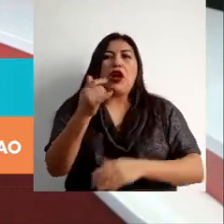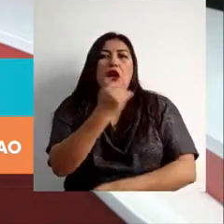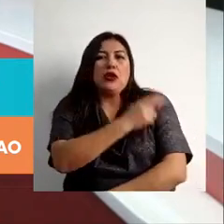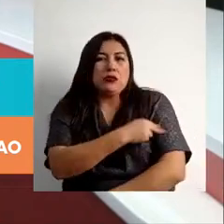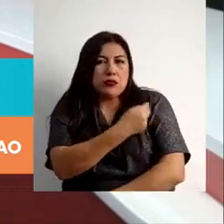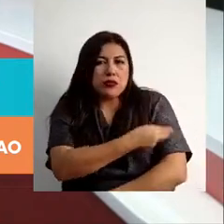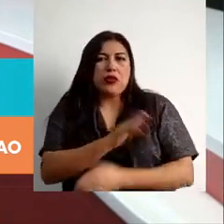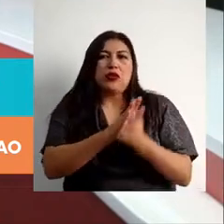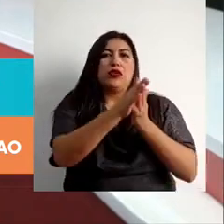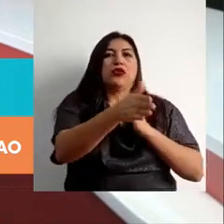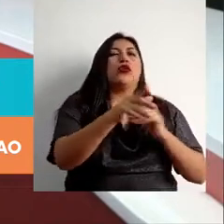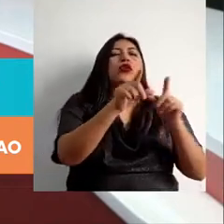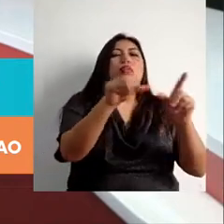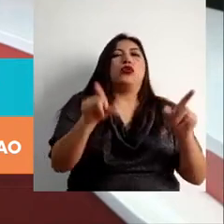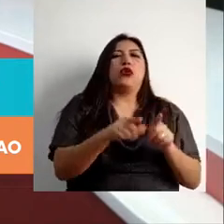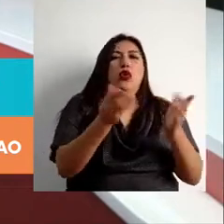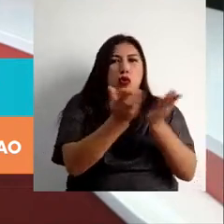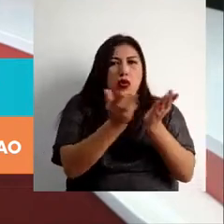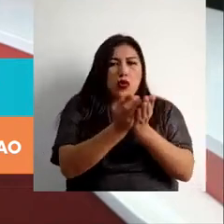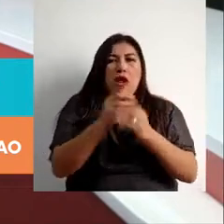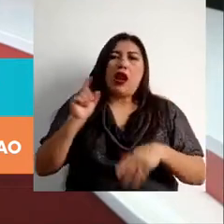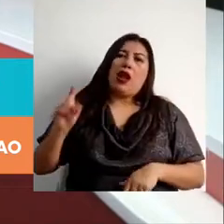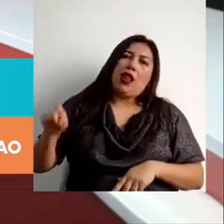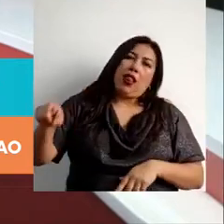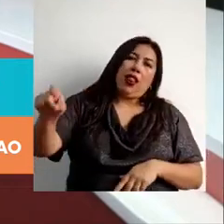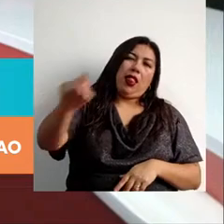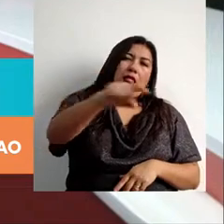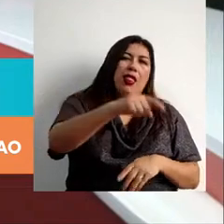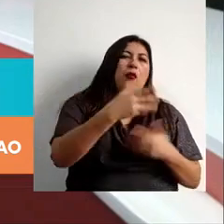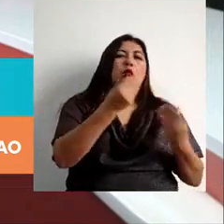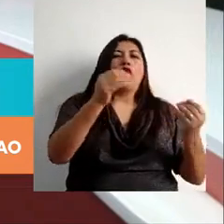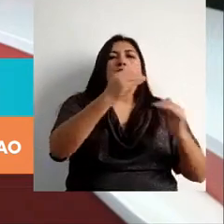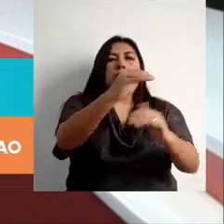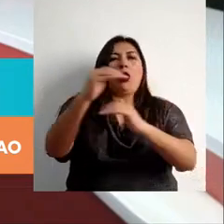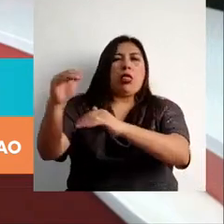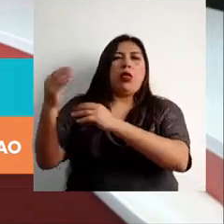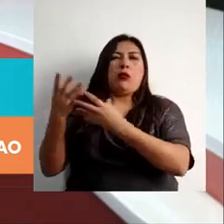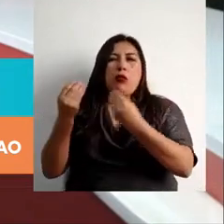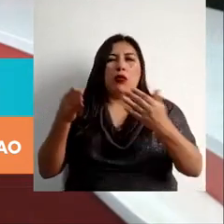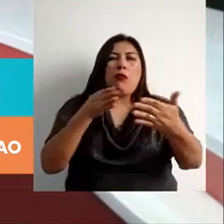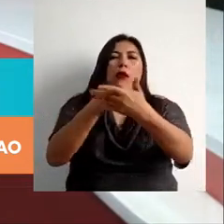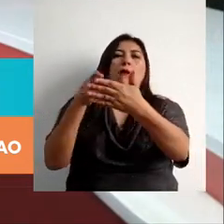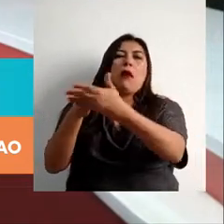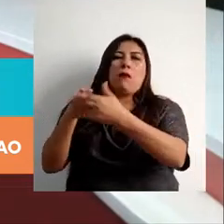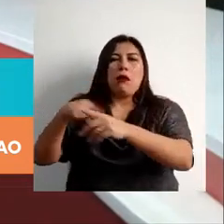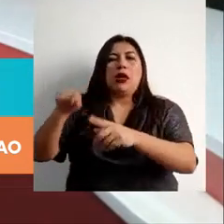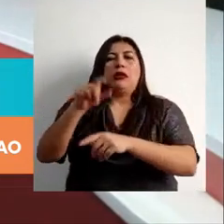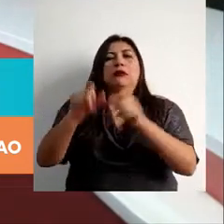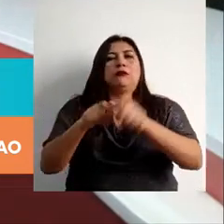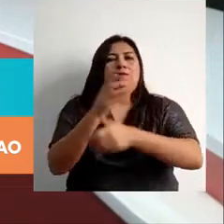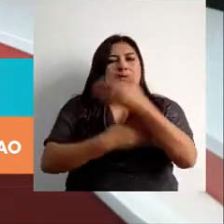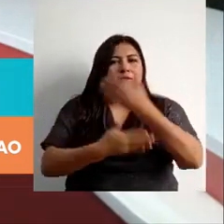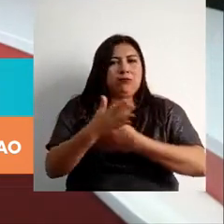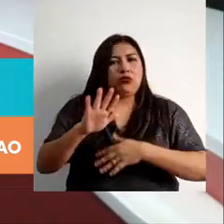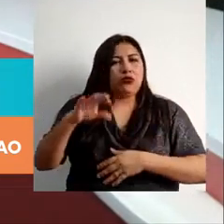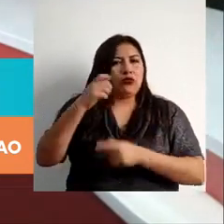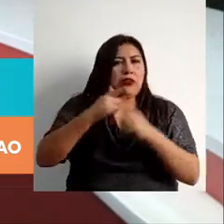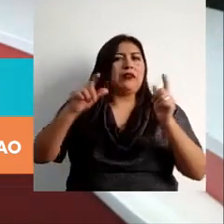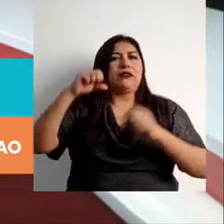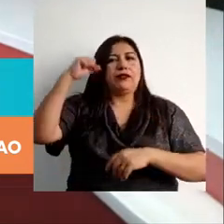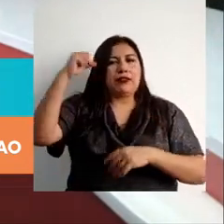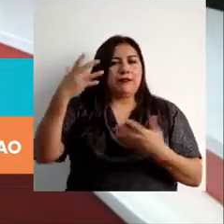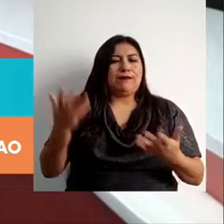centros educativos, a aquellas entidades que están limitando o generando algún tipo de barrera para el ejercicio de los derechos. Claro que muchas sí,